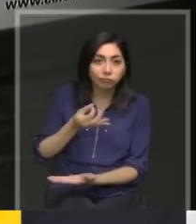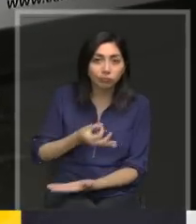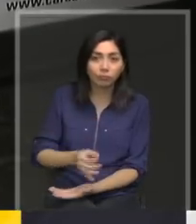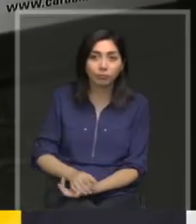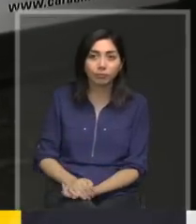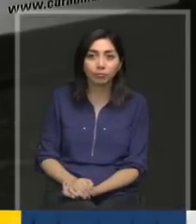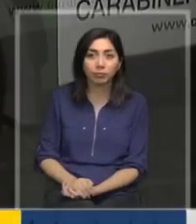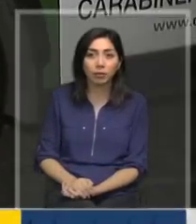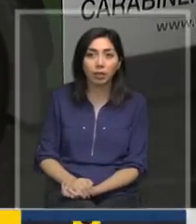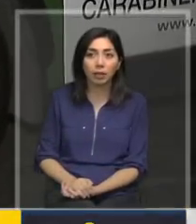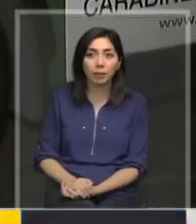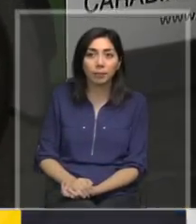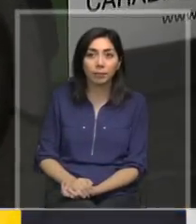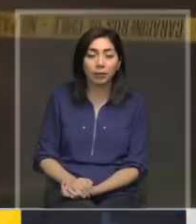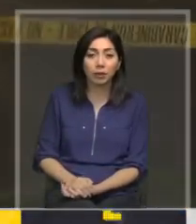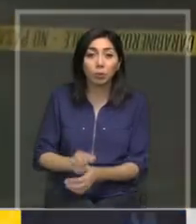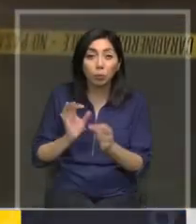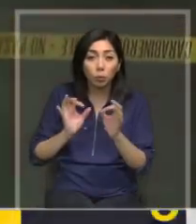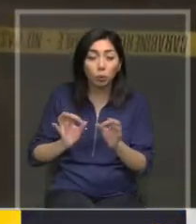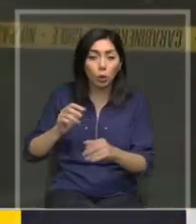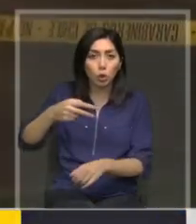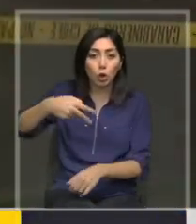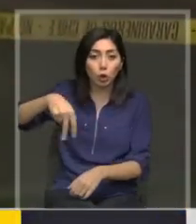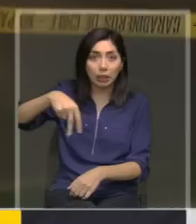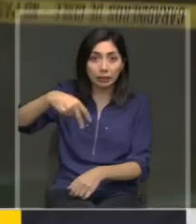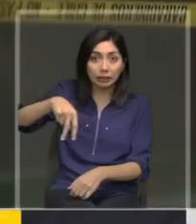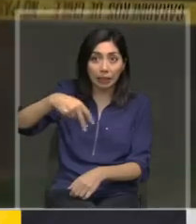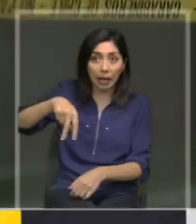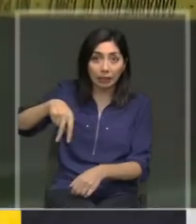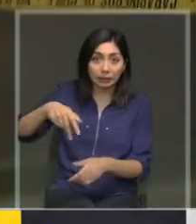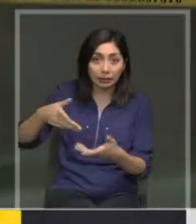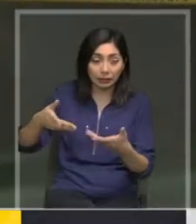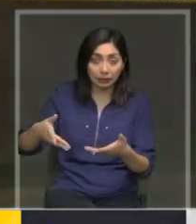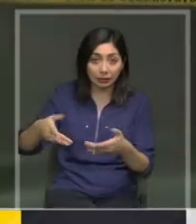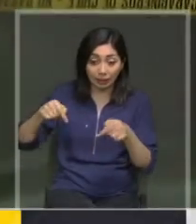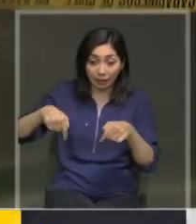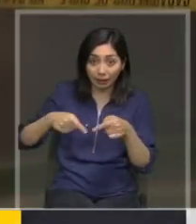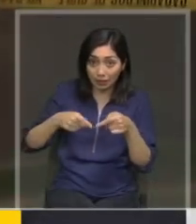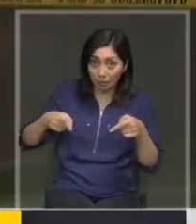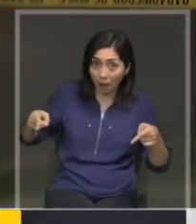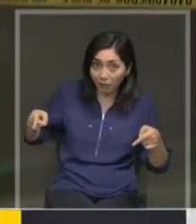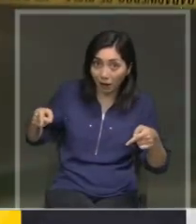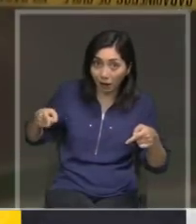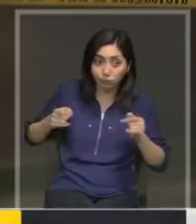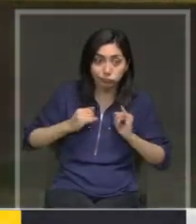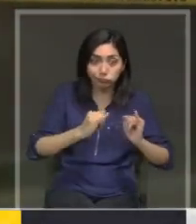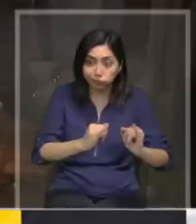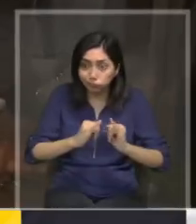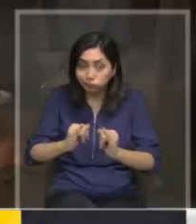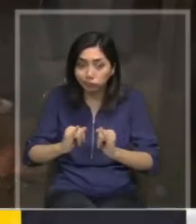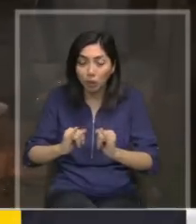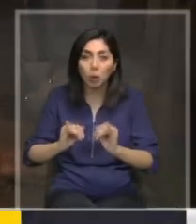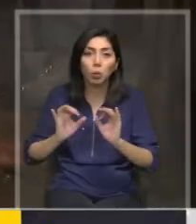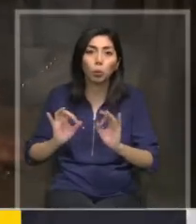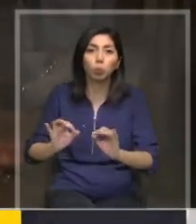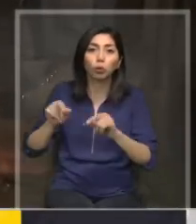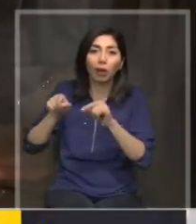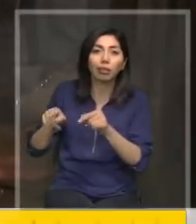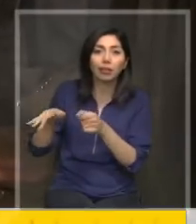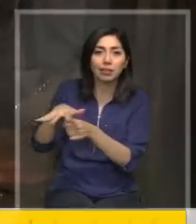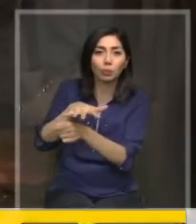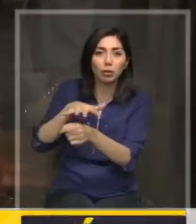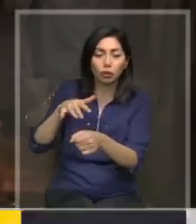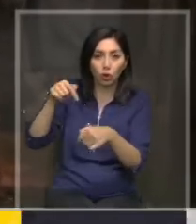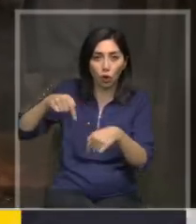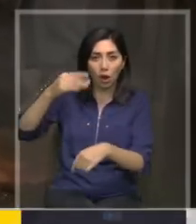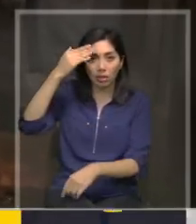Todavía no nos recuperábamos de las noticias que teníamos que entregar durante esta semana y aparece esta situación este domingo con